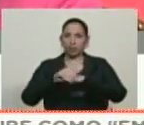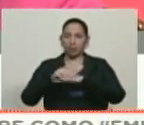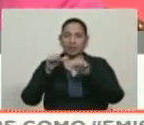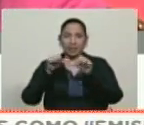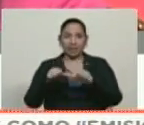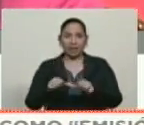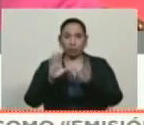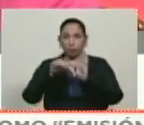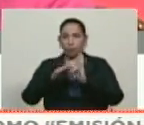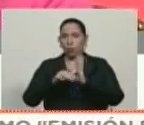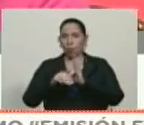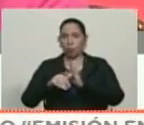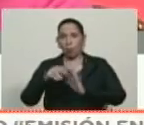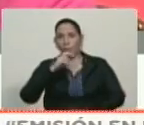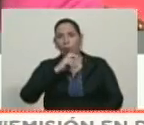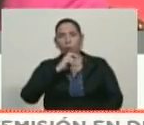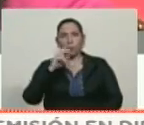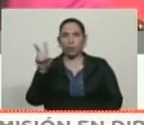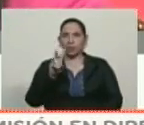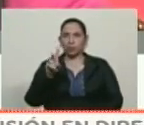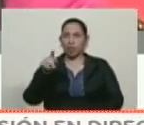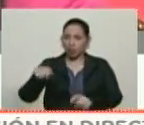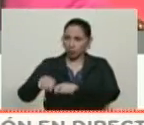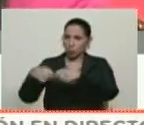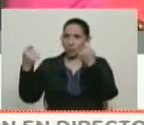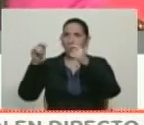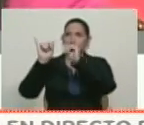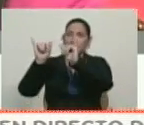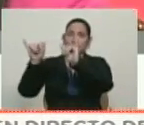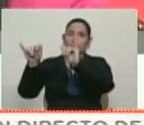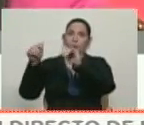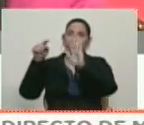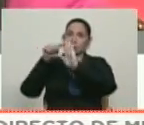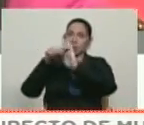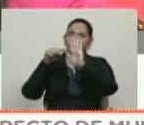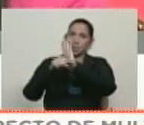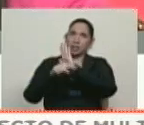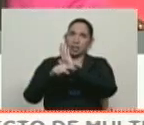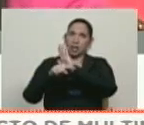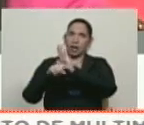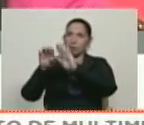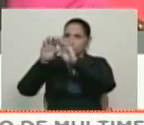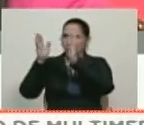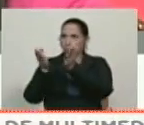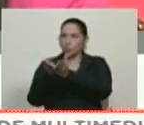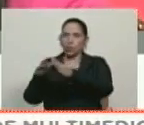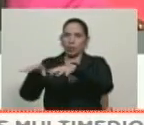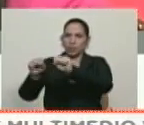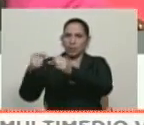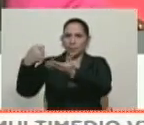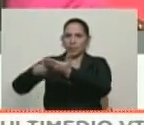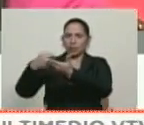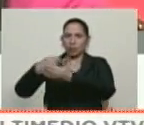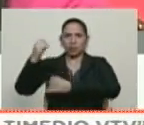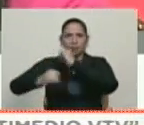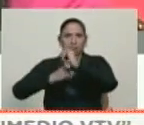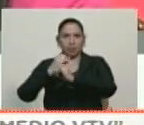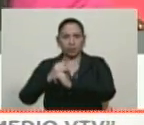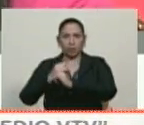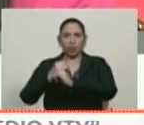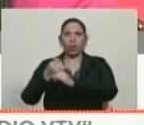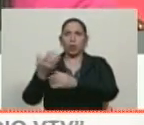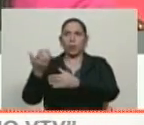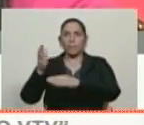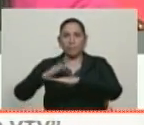oro de Venezuela. Al romper ellos mismos sus reglas del mundo capitalista, repito, de las inversiones internacionales, como en el caso de